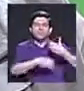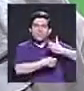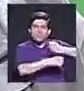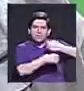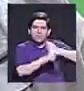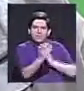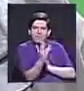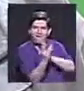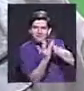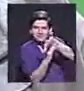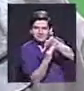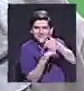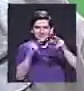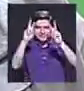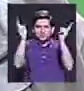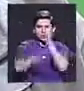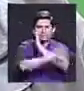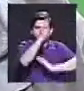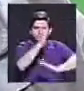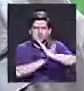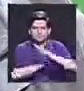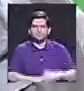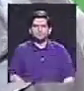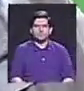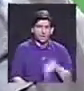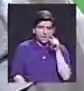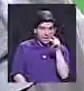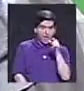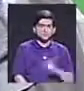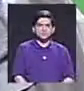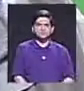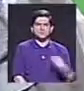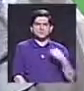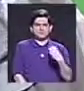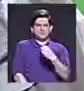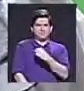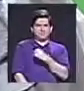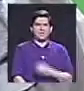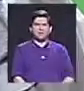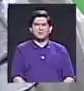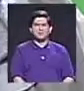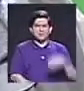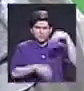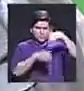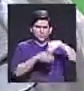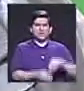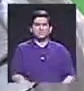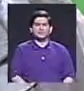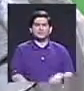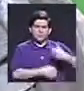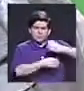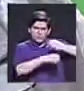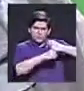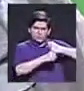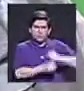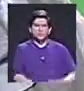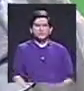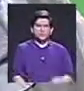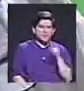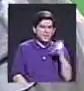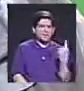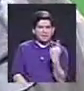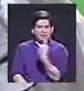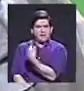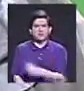de acceso en tema de discapacidad. Estas están conformadas por regidores del Consejo Municipal de cada gobierno